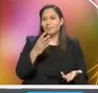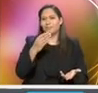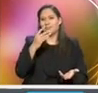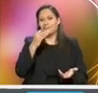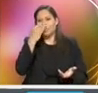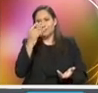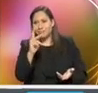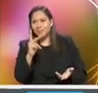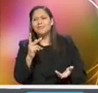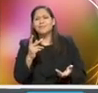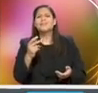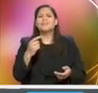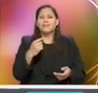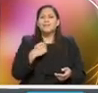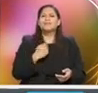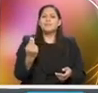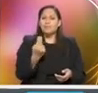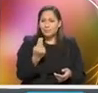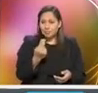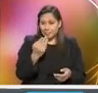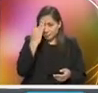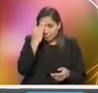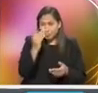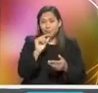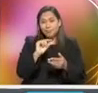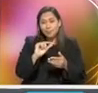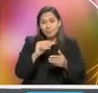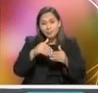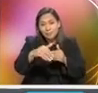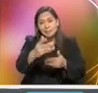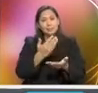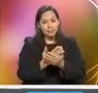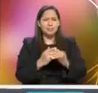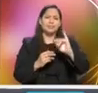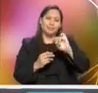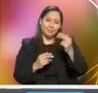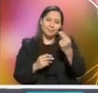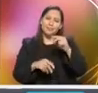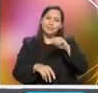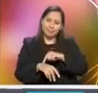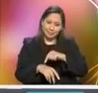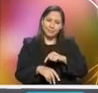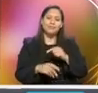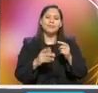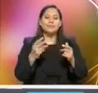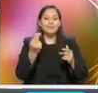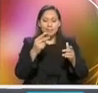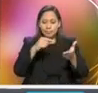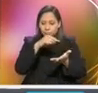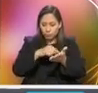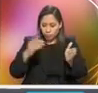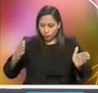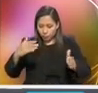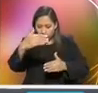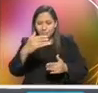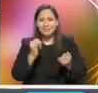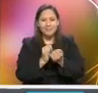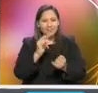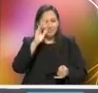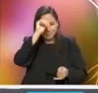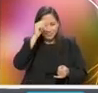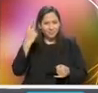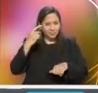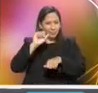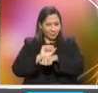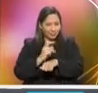perejiles. ¿Qué requiere? Sí requiere un tiempo, ¿no? Requieres tiempo, requieres un espacio, requieres un poquito de composta como la que hicimos acá